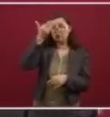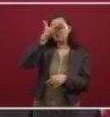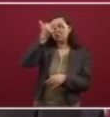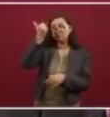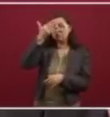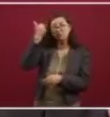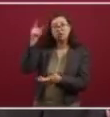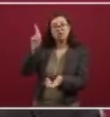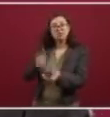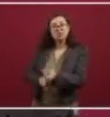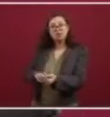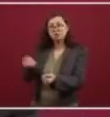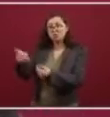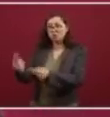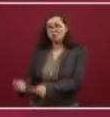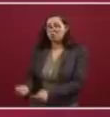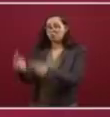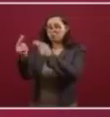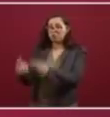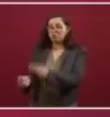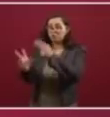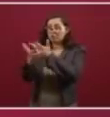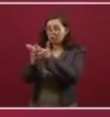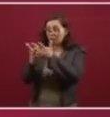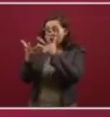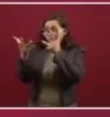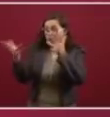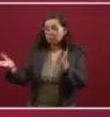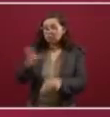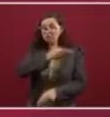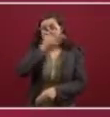negocio de esa magnitud.